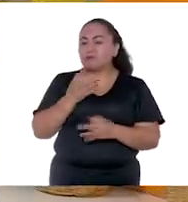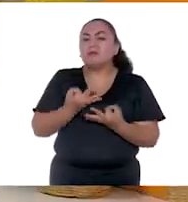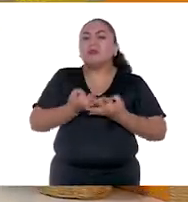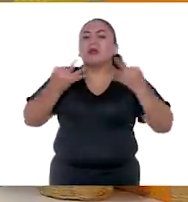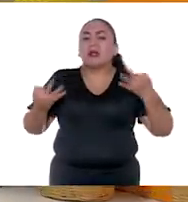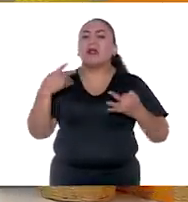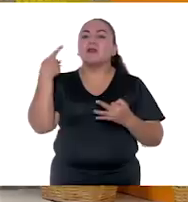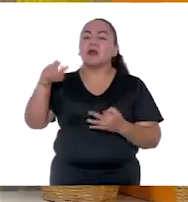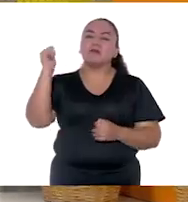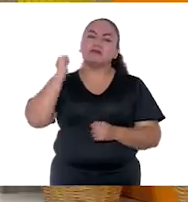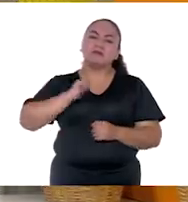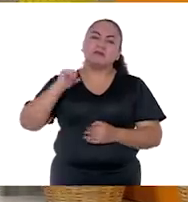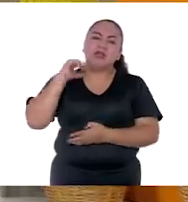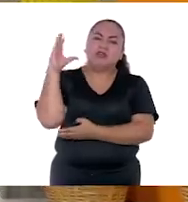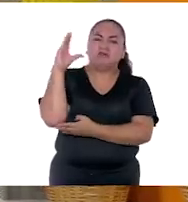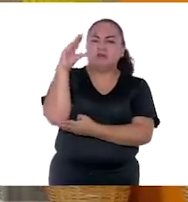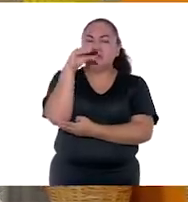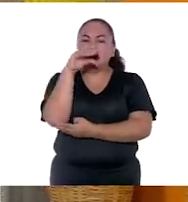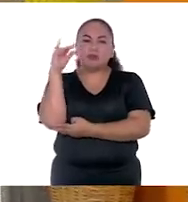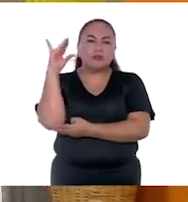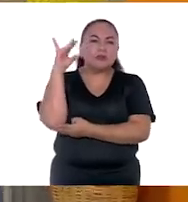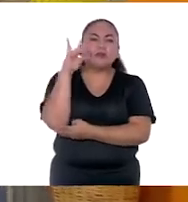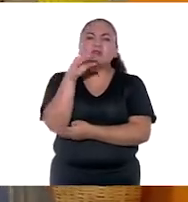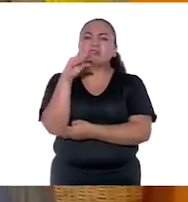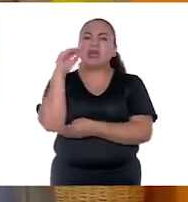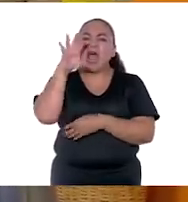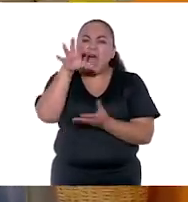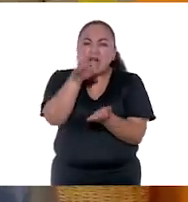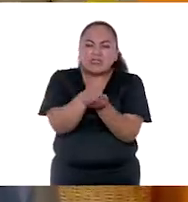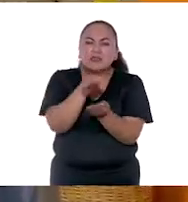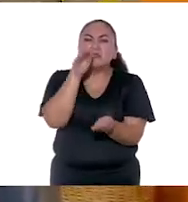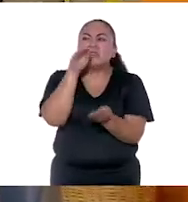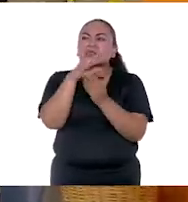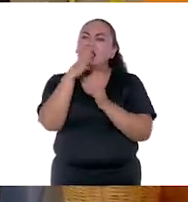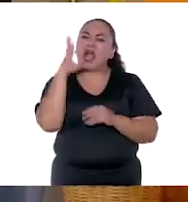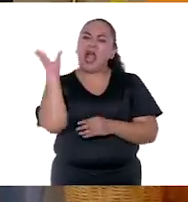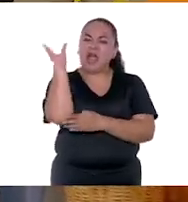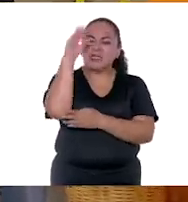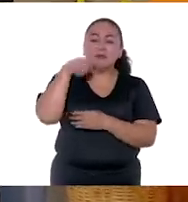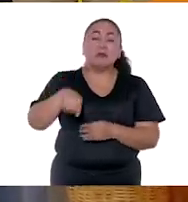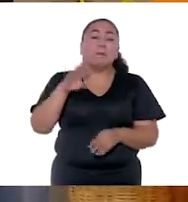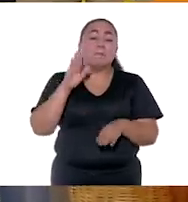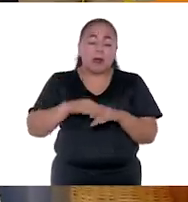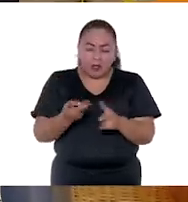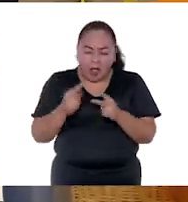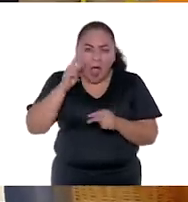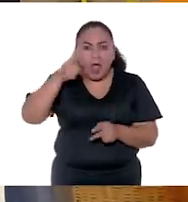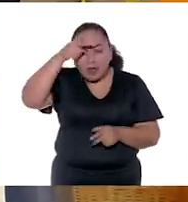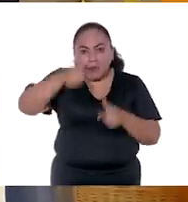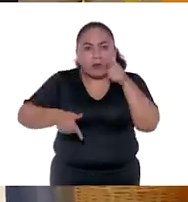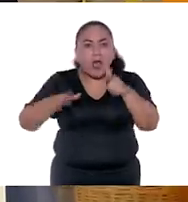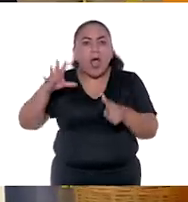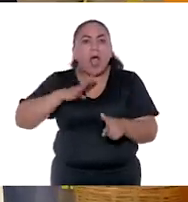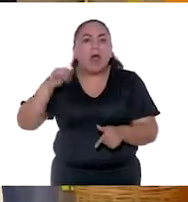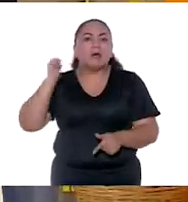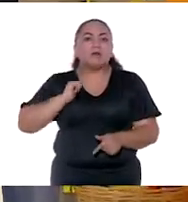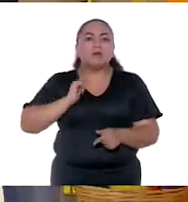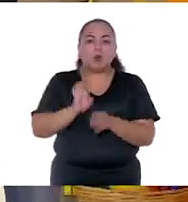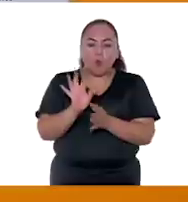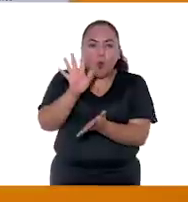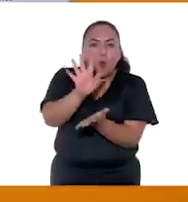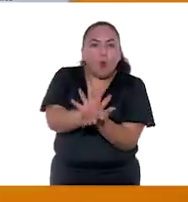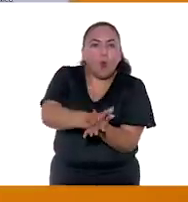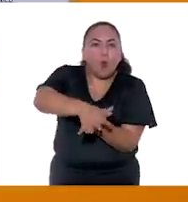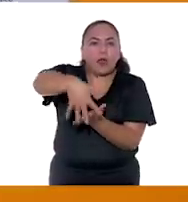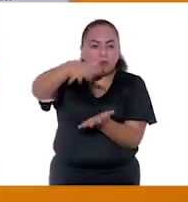tierra de dinosaurios, lugar en el que se encuentra el yacimiento más importante de huellas de dinosaurios.